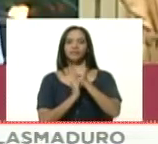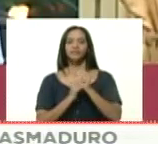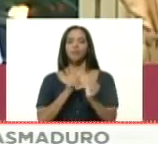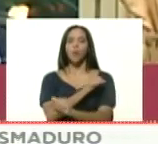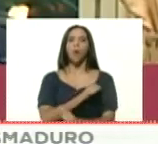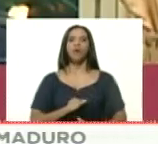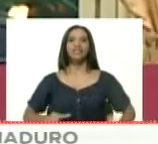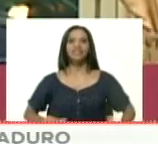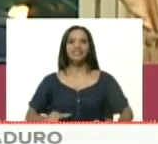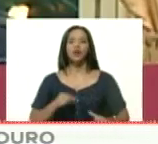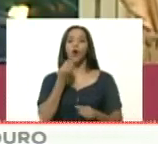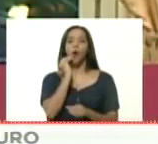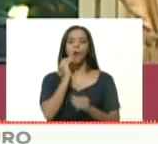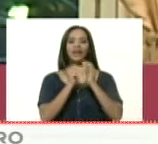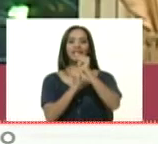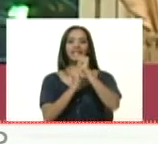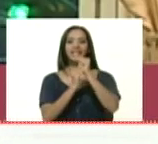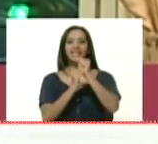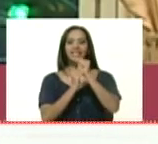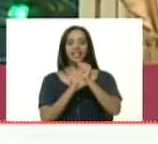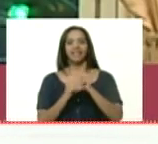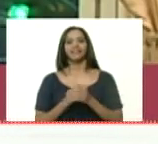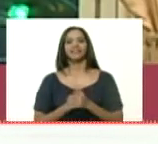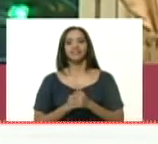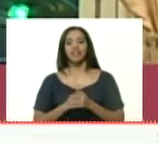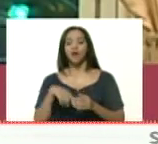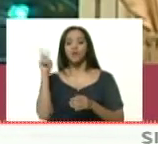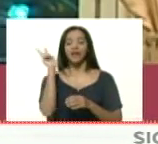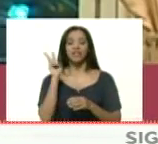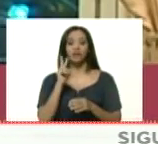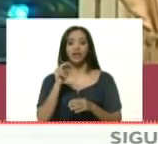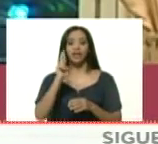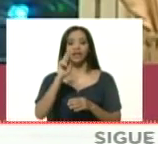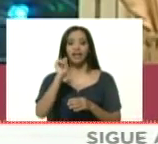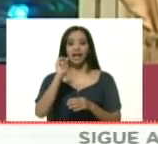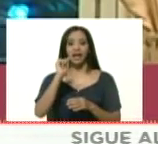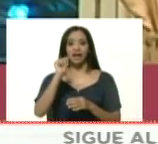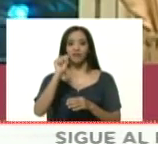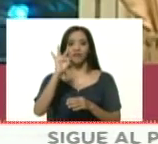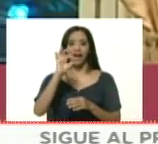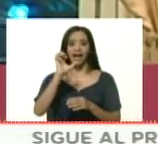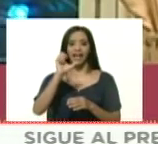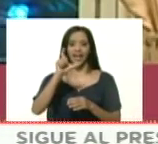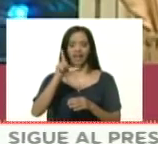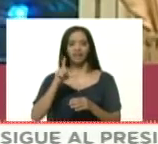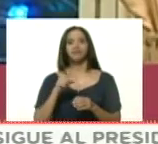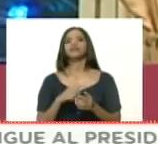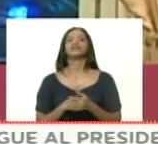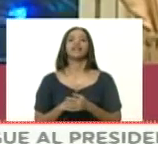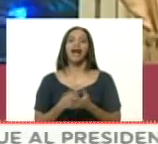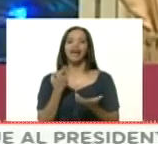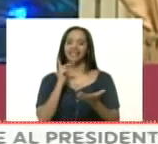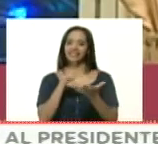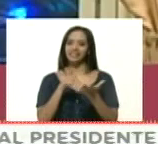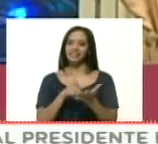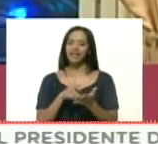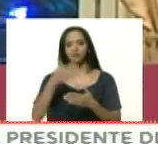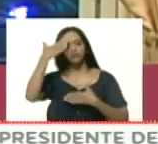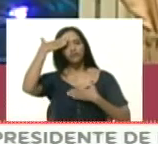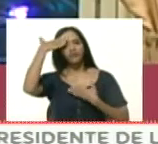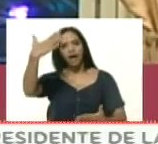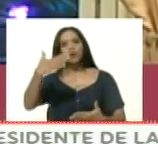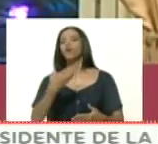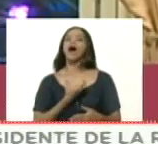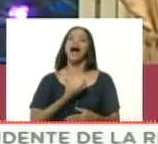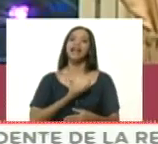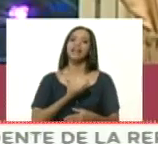portugueseño, joven líder llanero de Venezuela, Rafael Calles. Allá está con Primitivo Cedeño, saludo. Alcalde